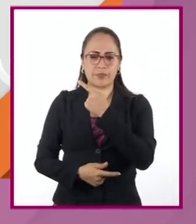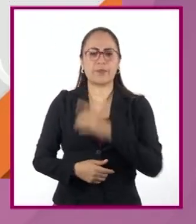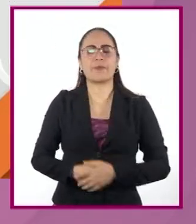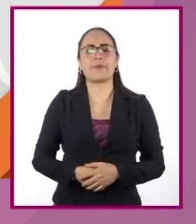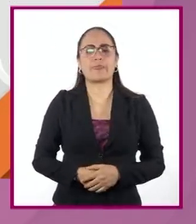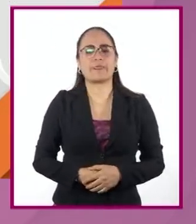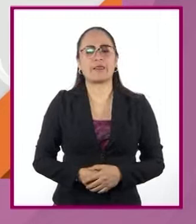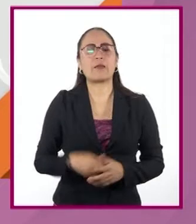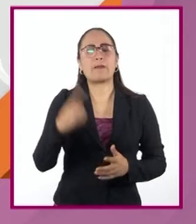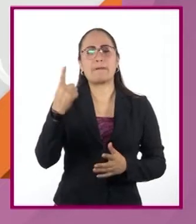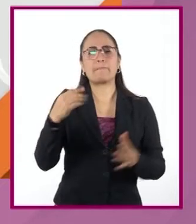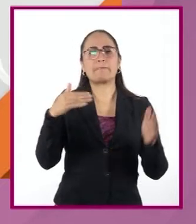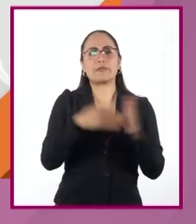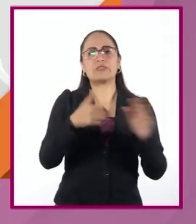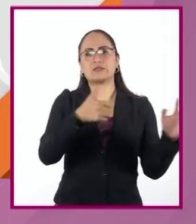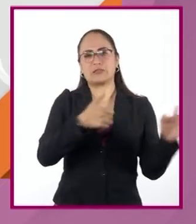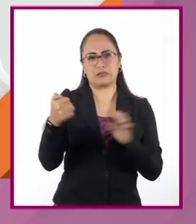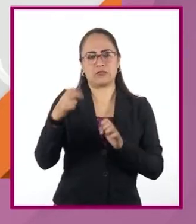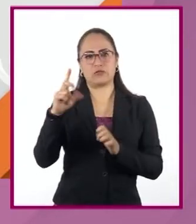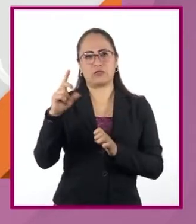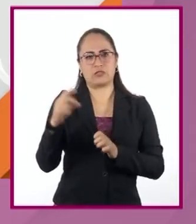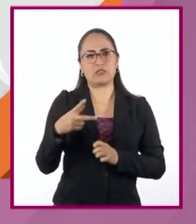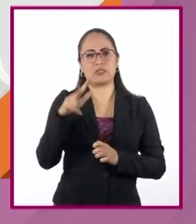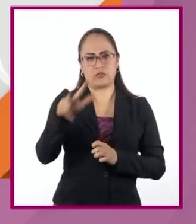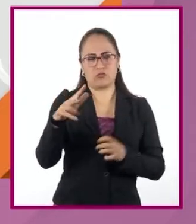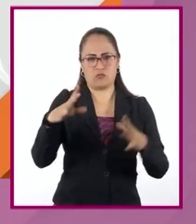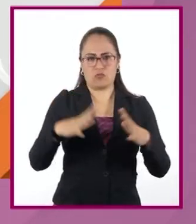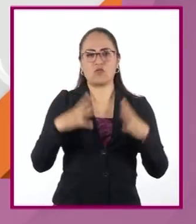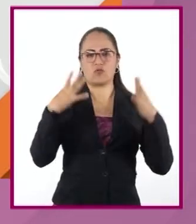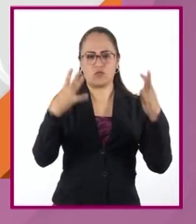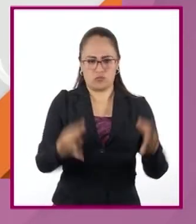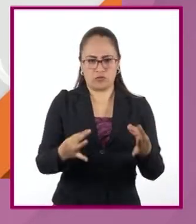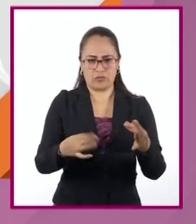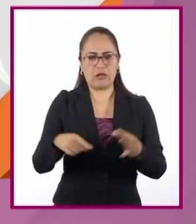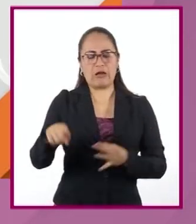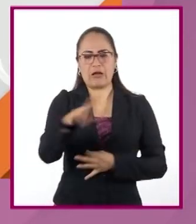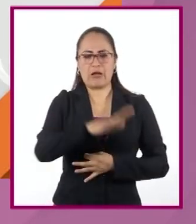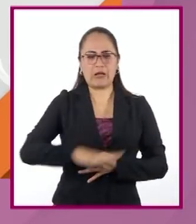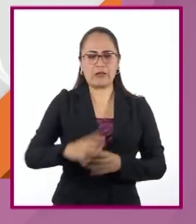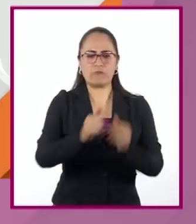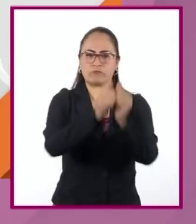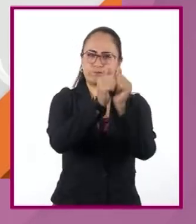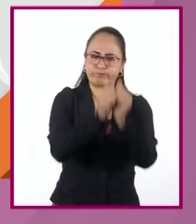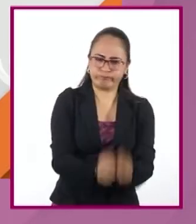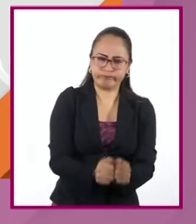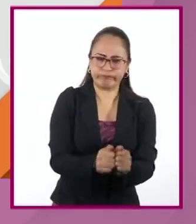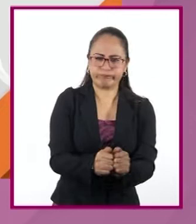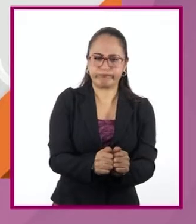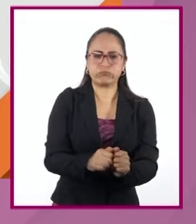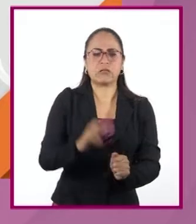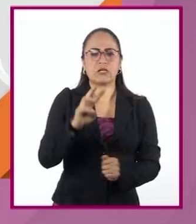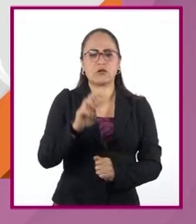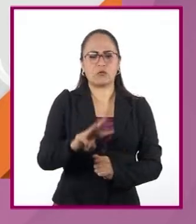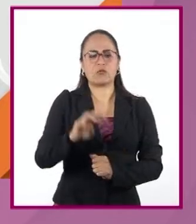en 1638. Los suecos realizaron asentamientos permanentes